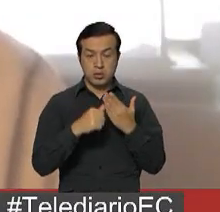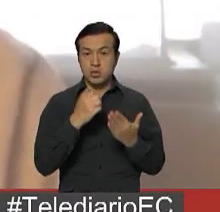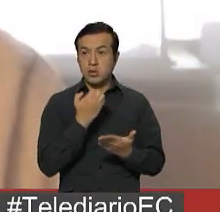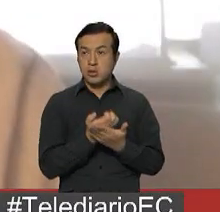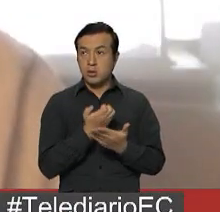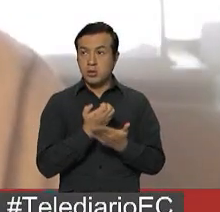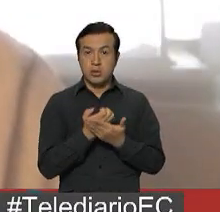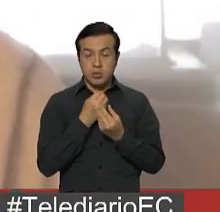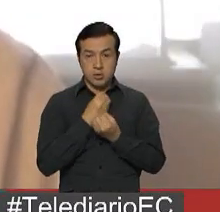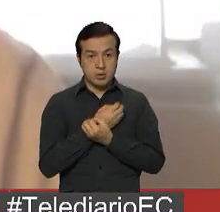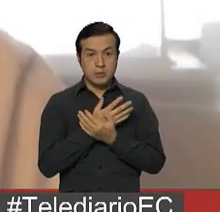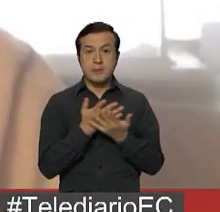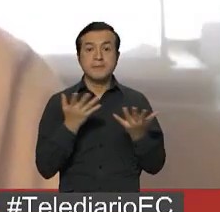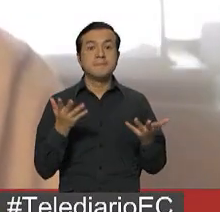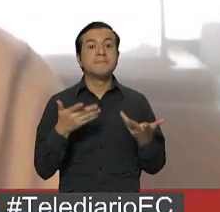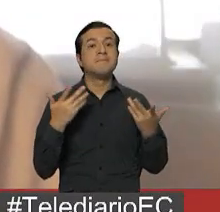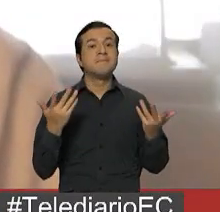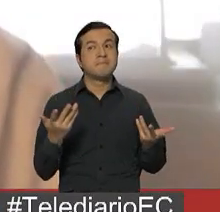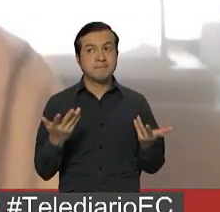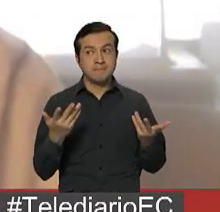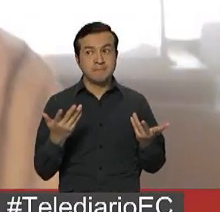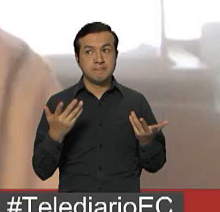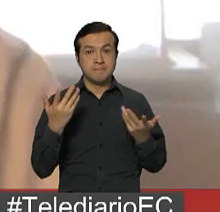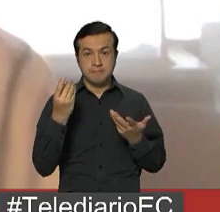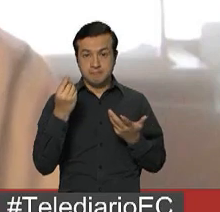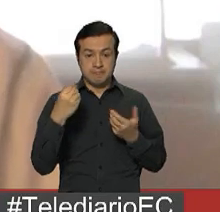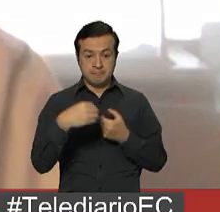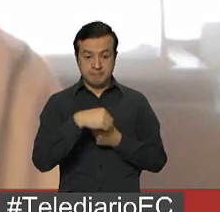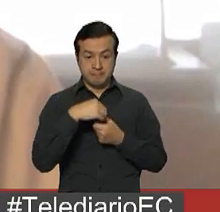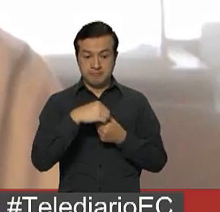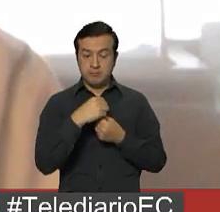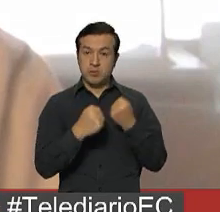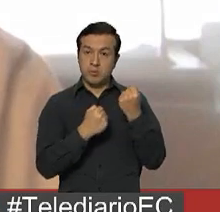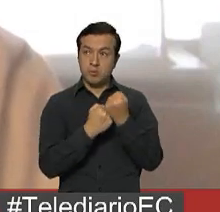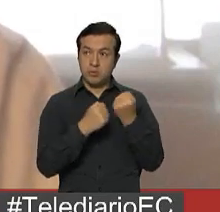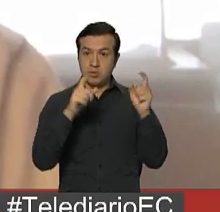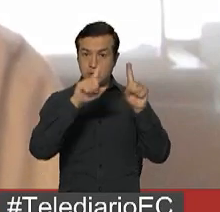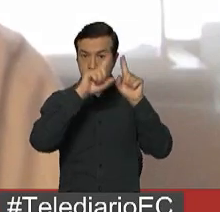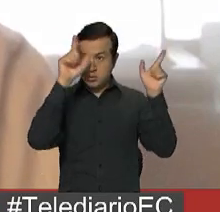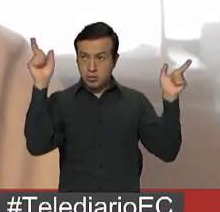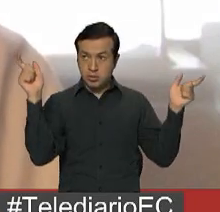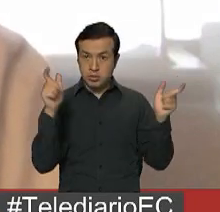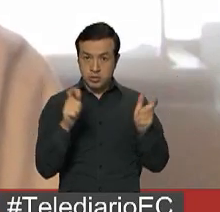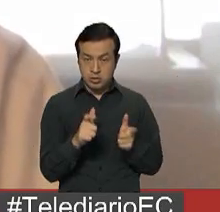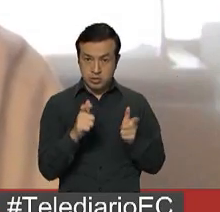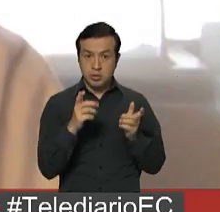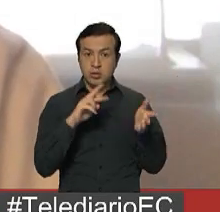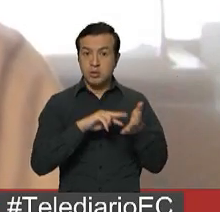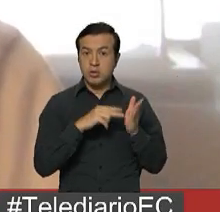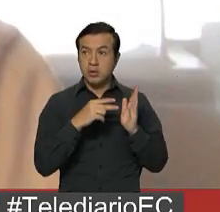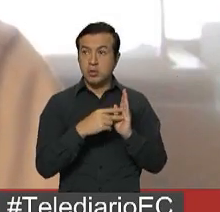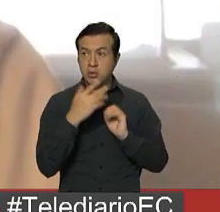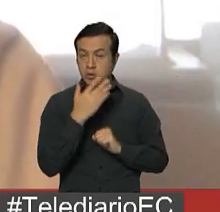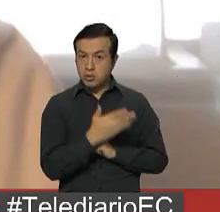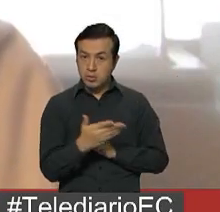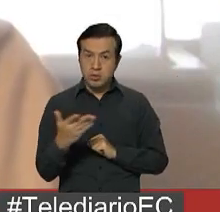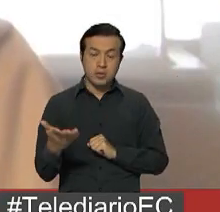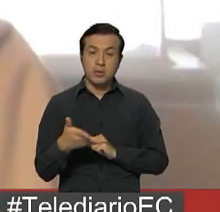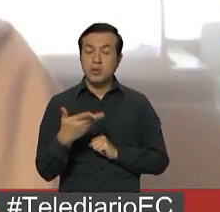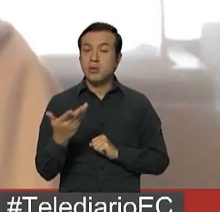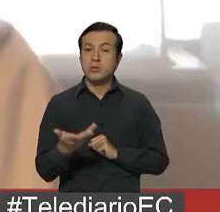finanzas el hacer un fondo de apoyo a las mipymes que consiste en tratar